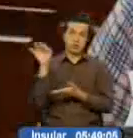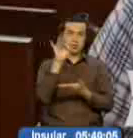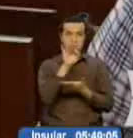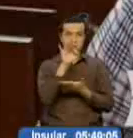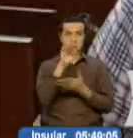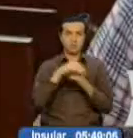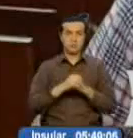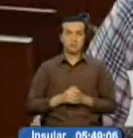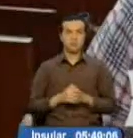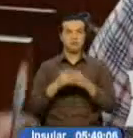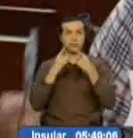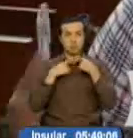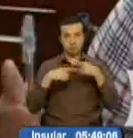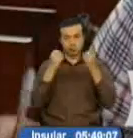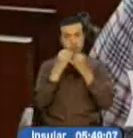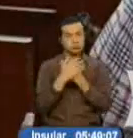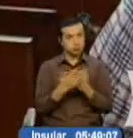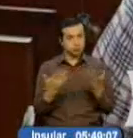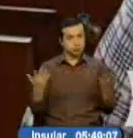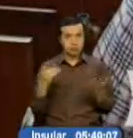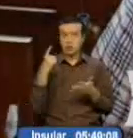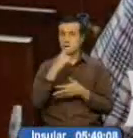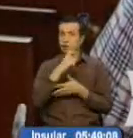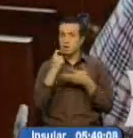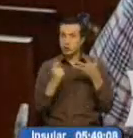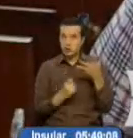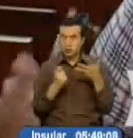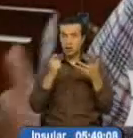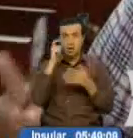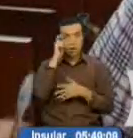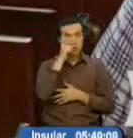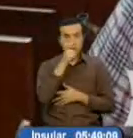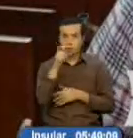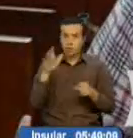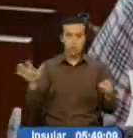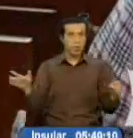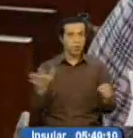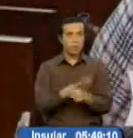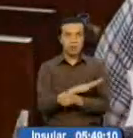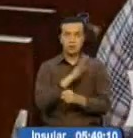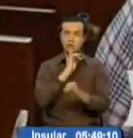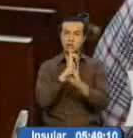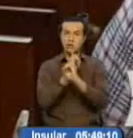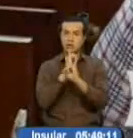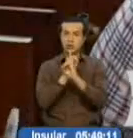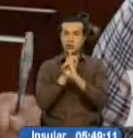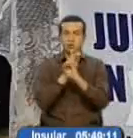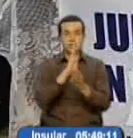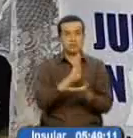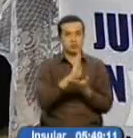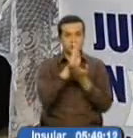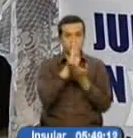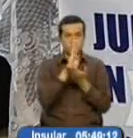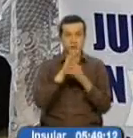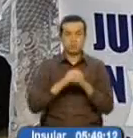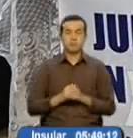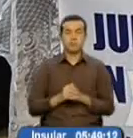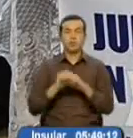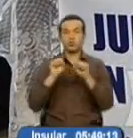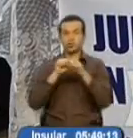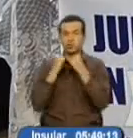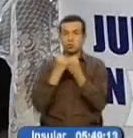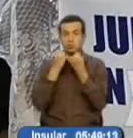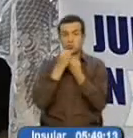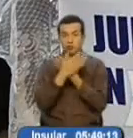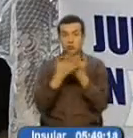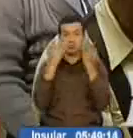Nos ratificamos el hecho de que se debe hacer una auditoría integral al Instituto de Seguridad Social. Sectores sociales dijeron